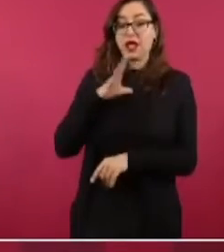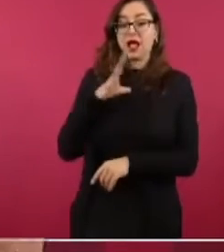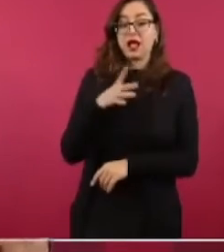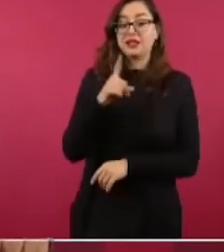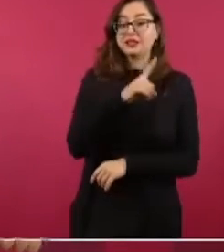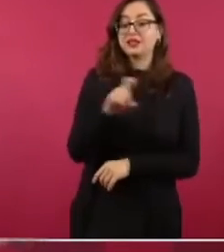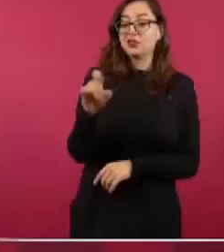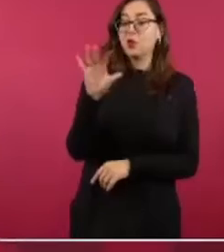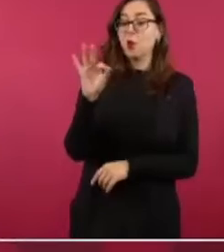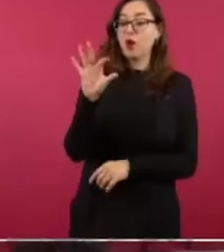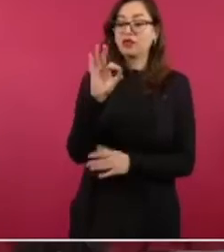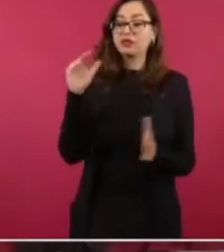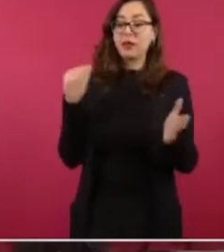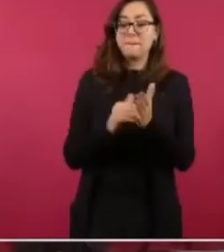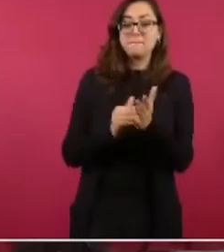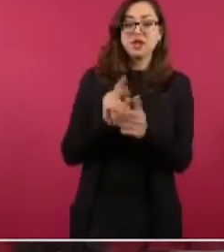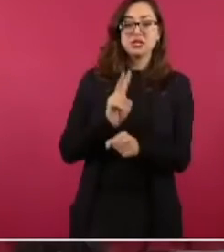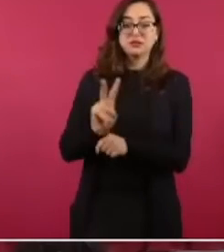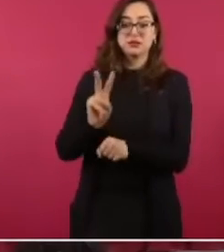en nuestro país.